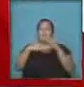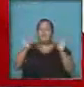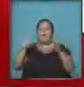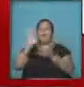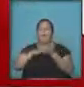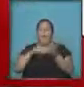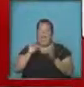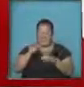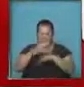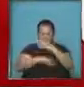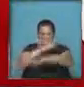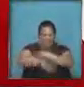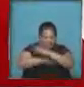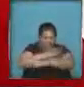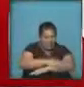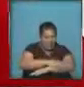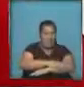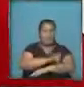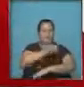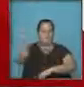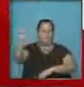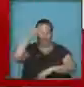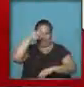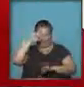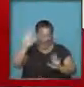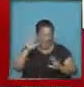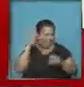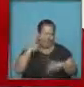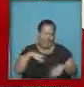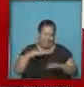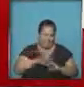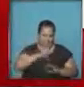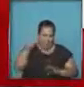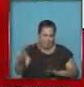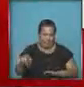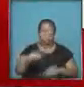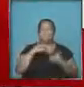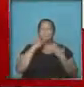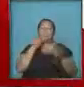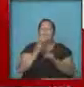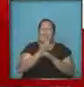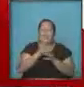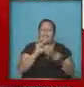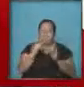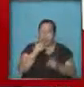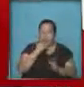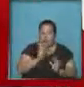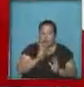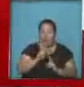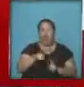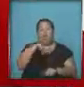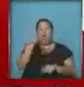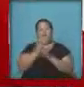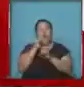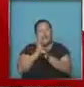blanco e inmediatamente acudir al hospital. Acudir al hospital. No se sabe qué tipo de quemadura es. Y hay otro tipo